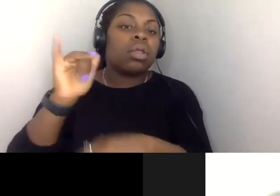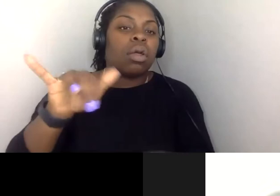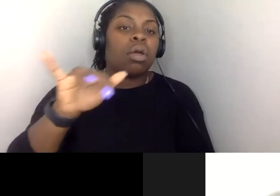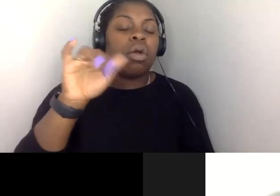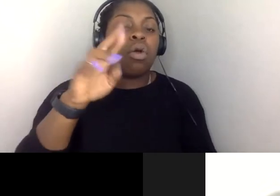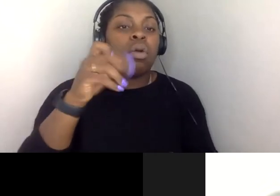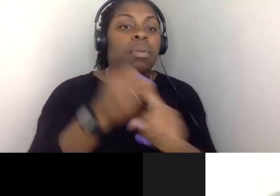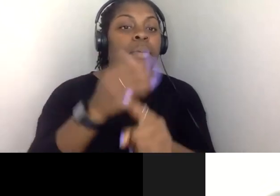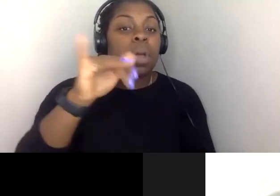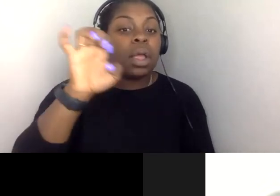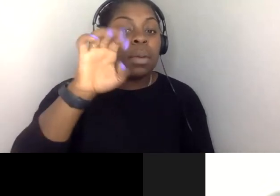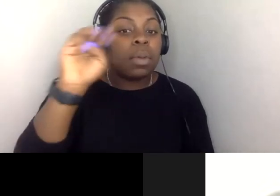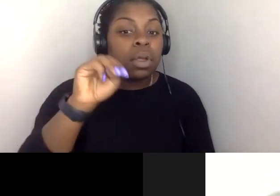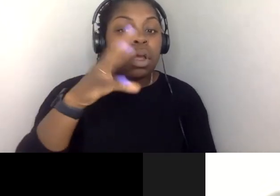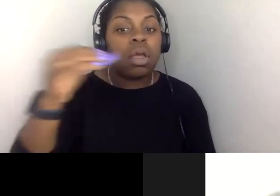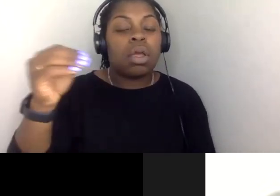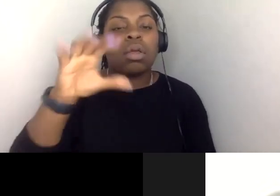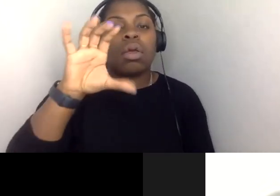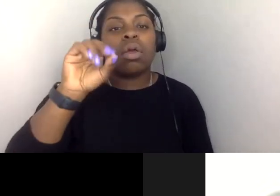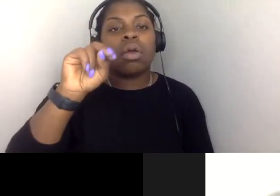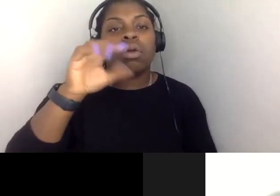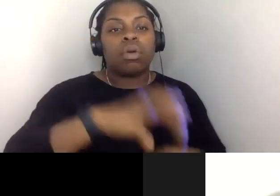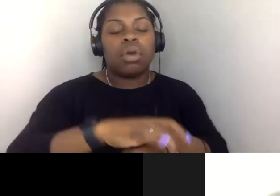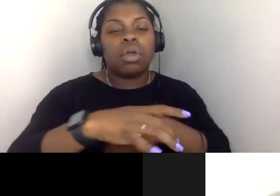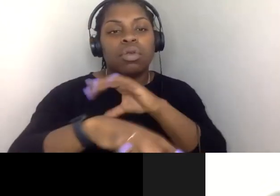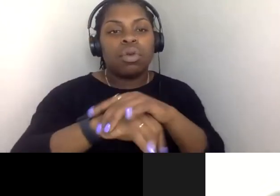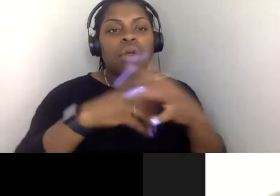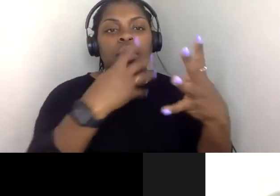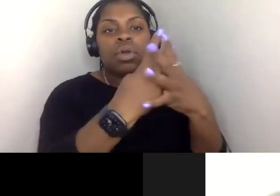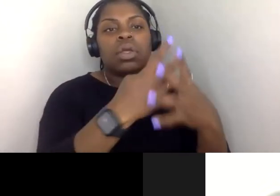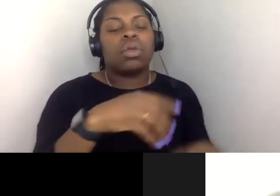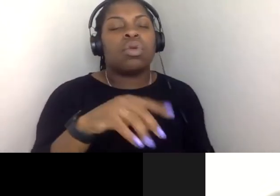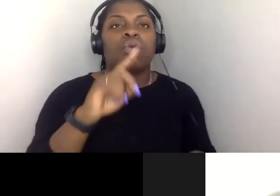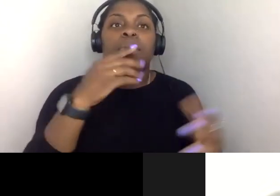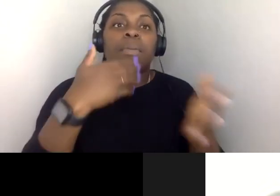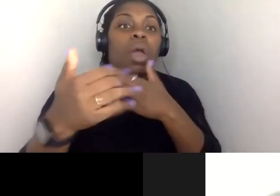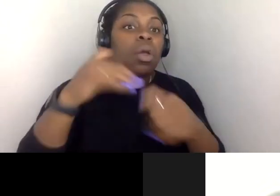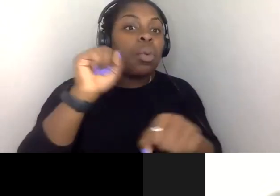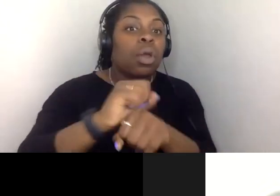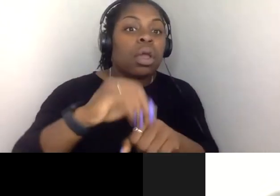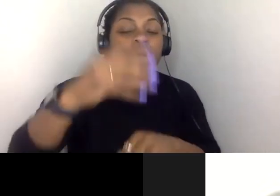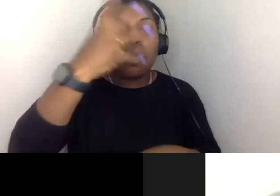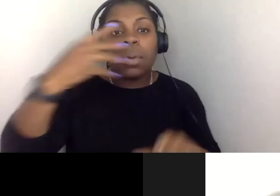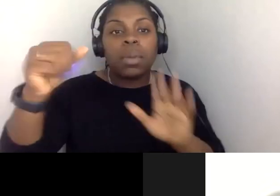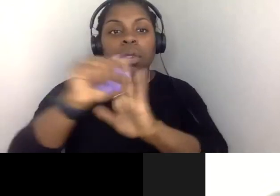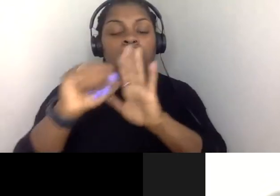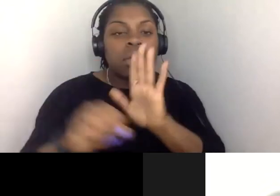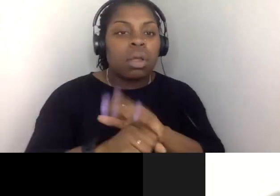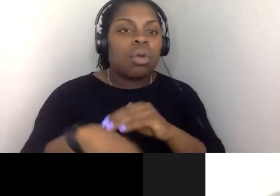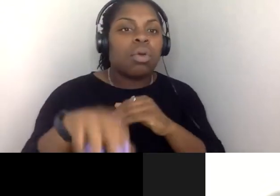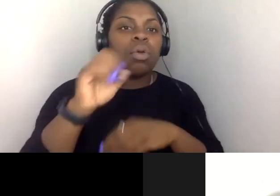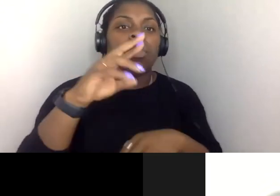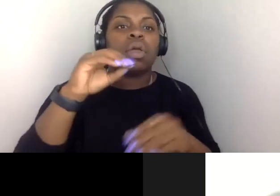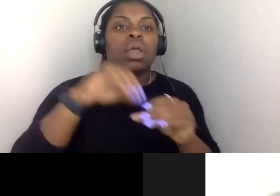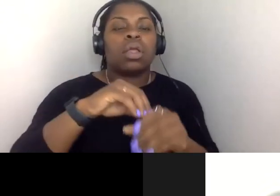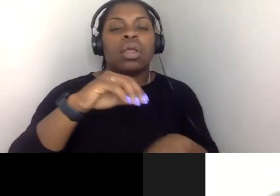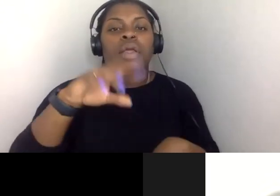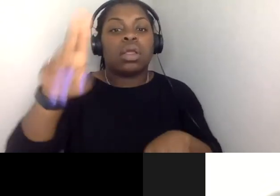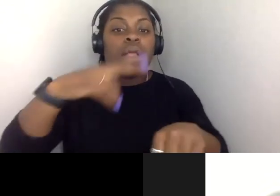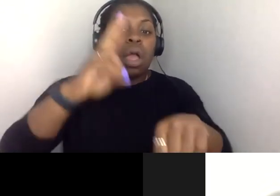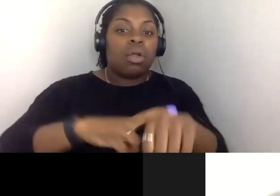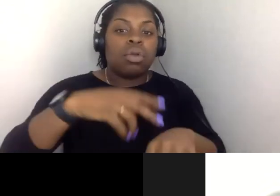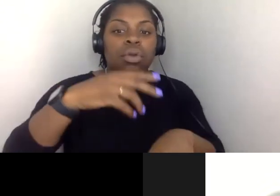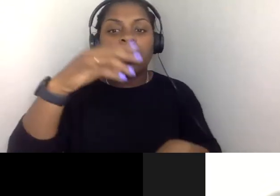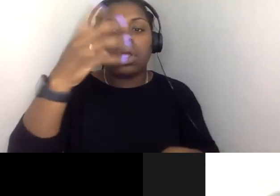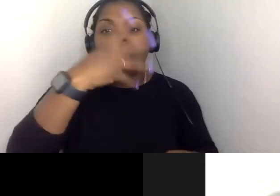por el monitoreo electrónico y la carcelación electrónica. Sabemos que muchas personas que trabajan en el espacio de contrainmigración o